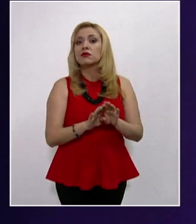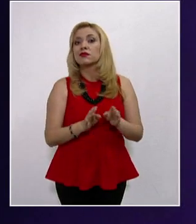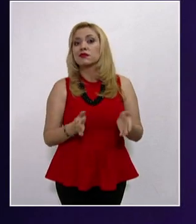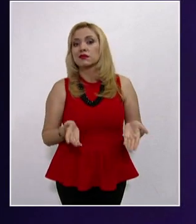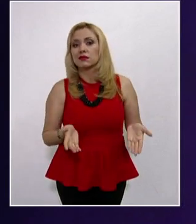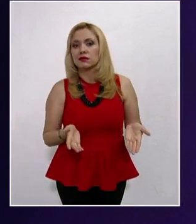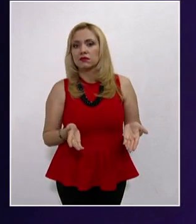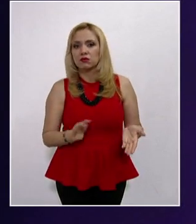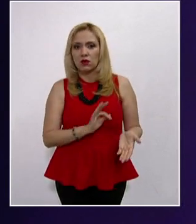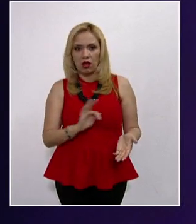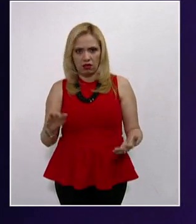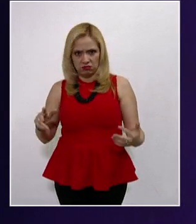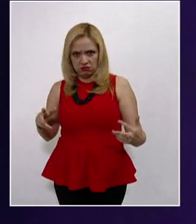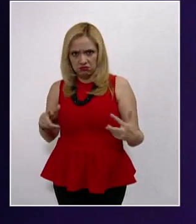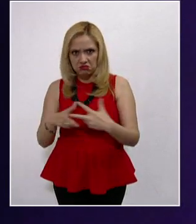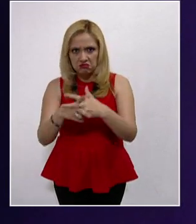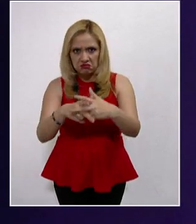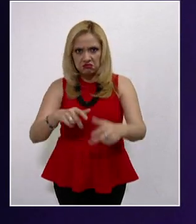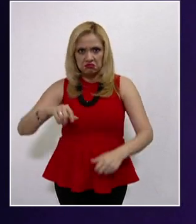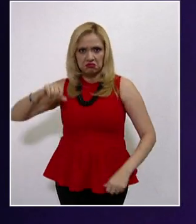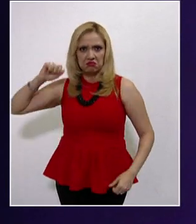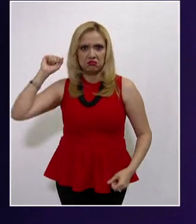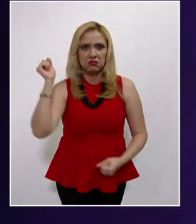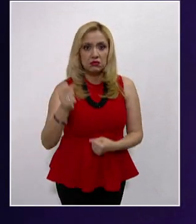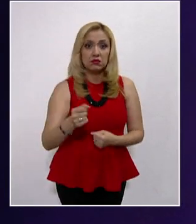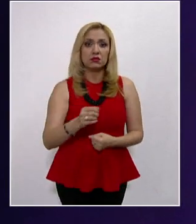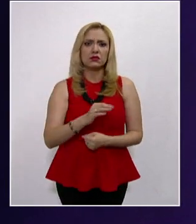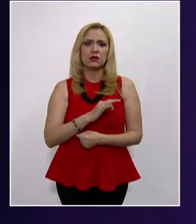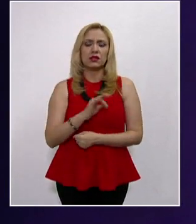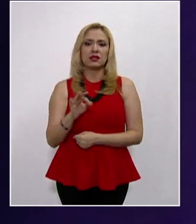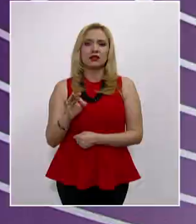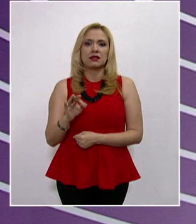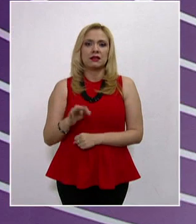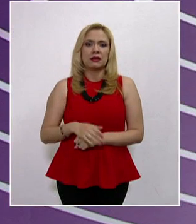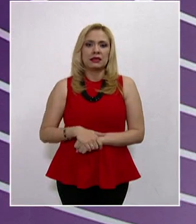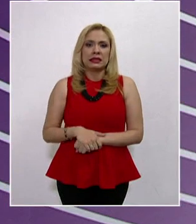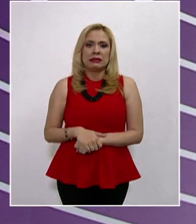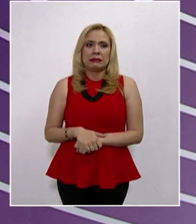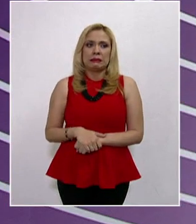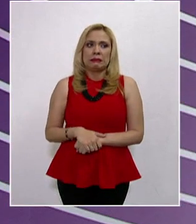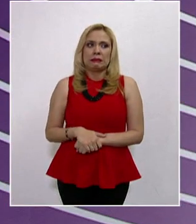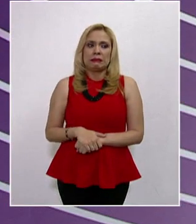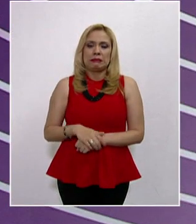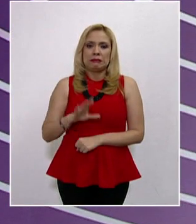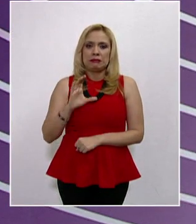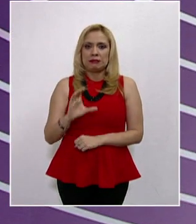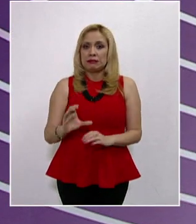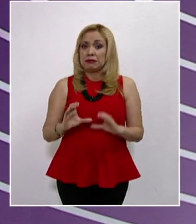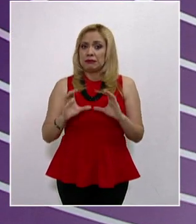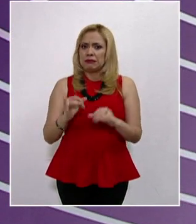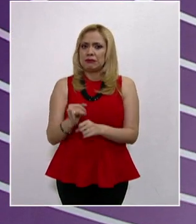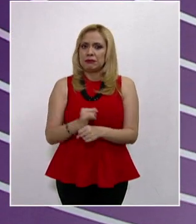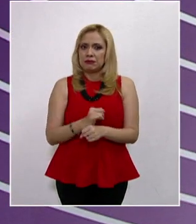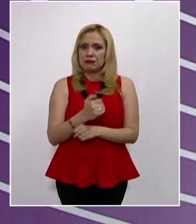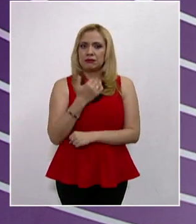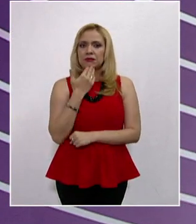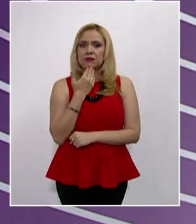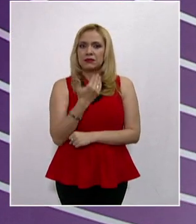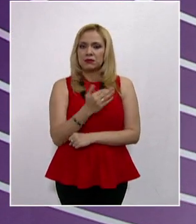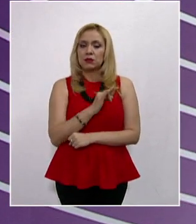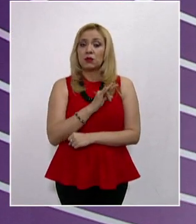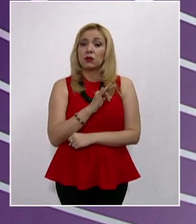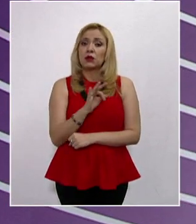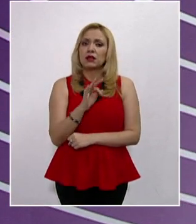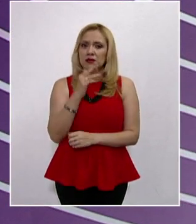realizar enfrentamientos, ¿no? Entonces, a partir de eso se pueden generar situaciones que deben ser debidamente investigadas, ¿no? Potenciales